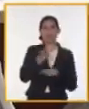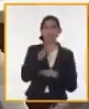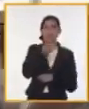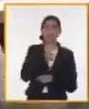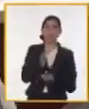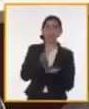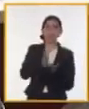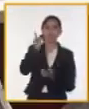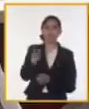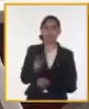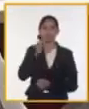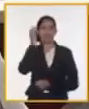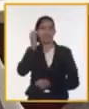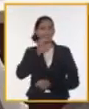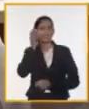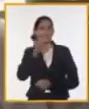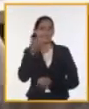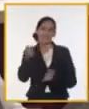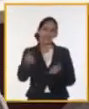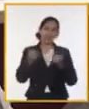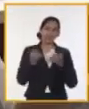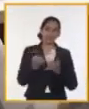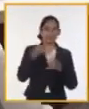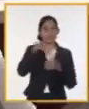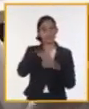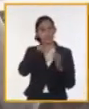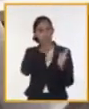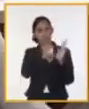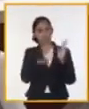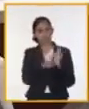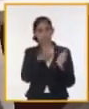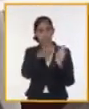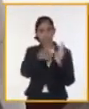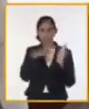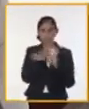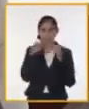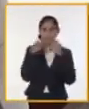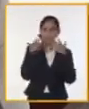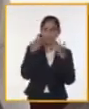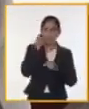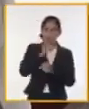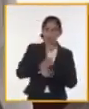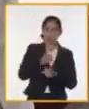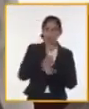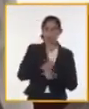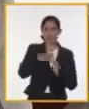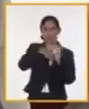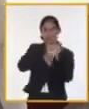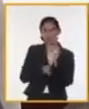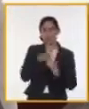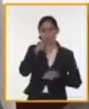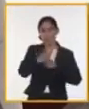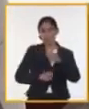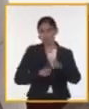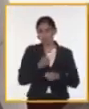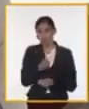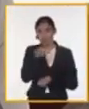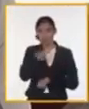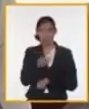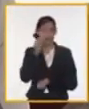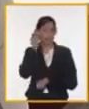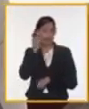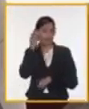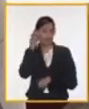están estudiando, si lo que estudian dentro de los programas es afín, si es útil, cómo seguir profundizando también en función del conocimiento de la